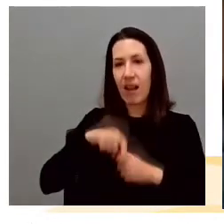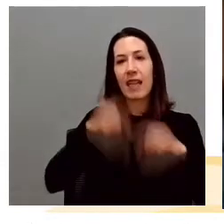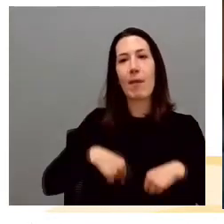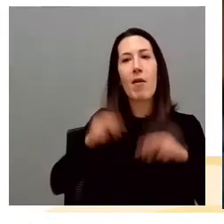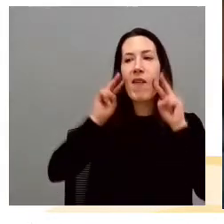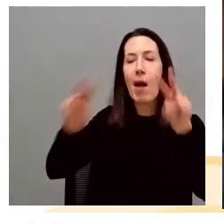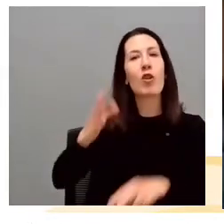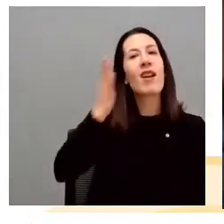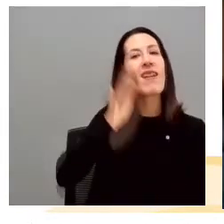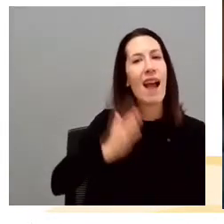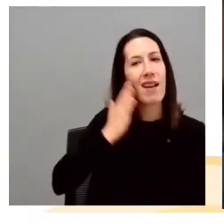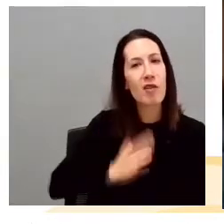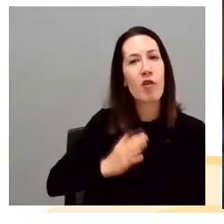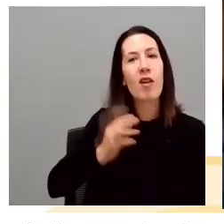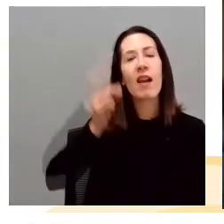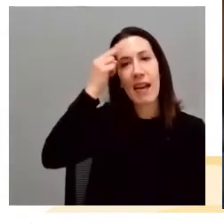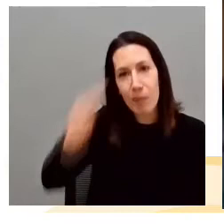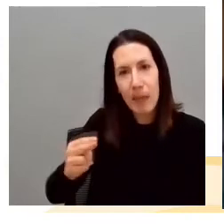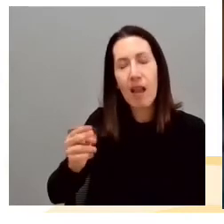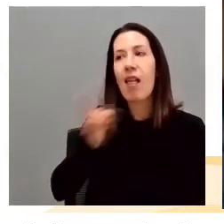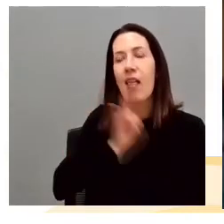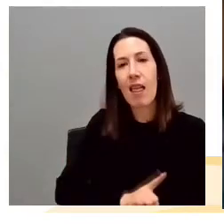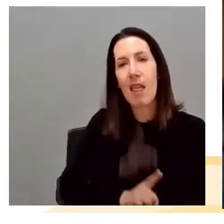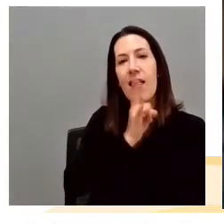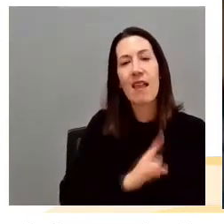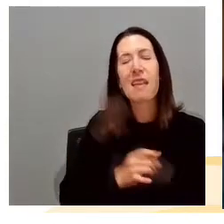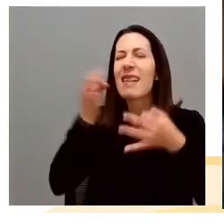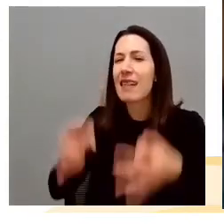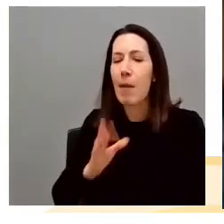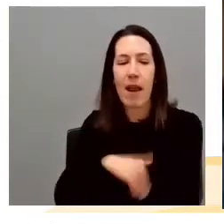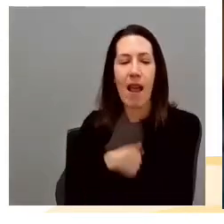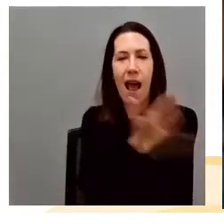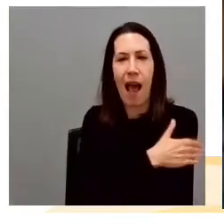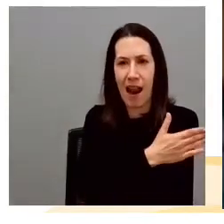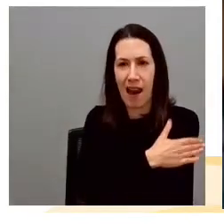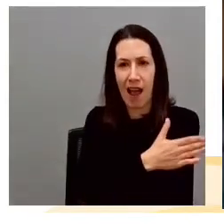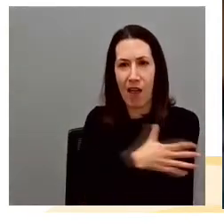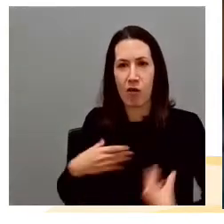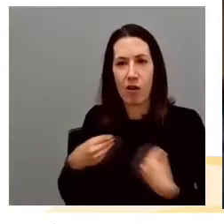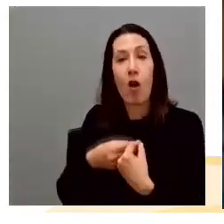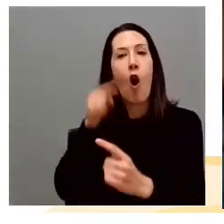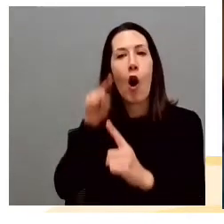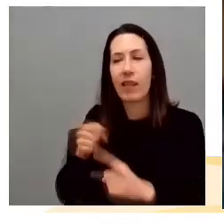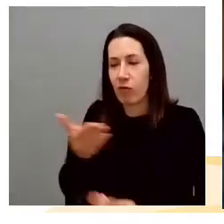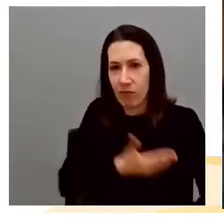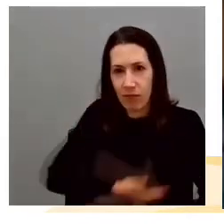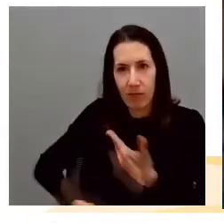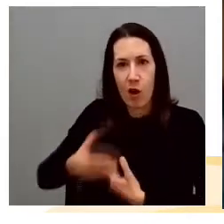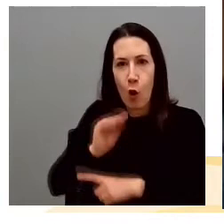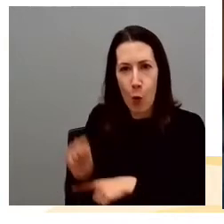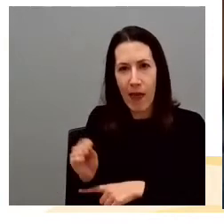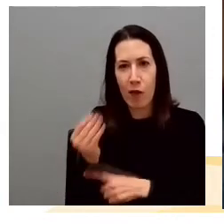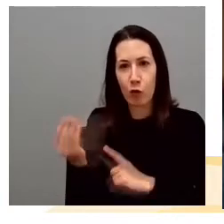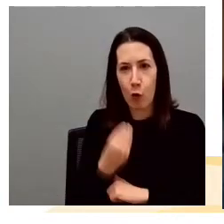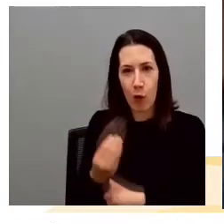con cariño, con respeto, con admiración y estaremos siempre a vuestro lado para que la ayuda mutua, los cuidados,